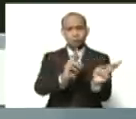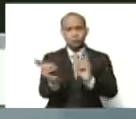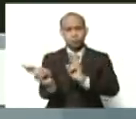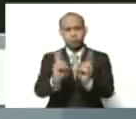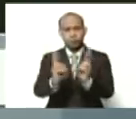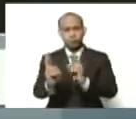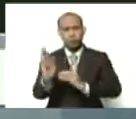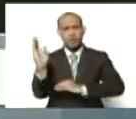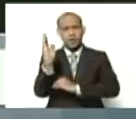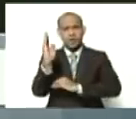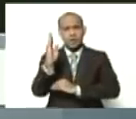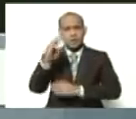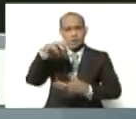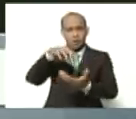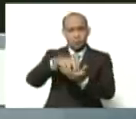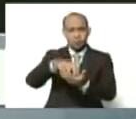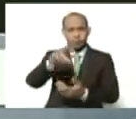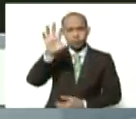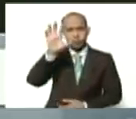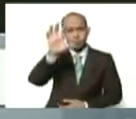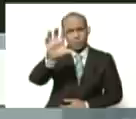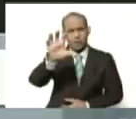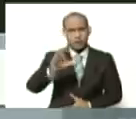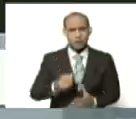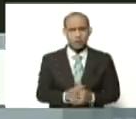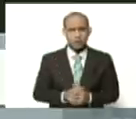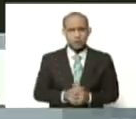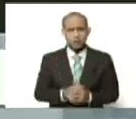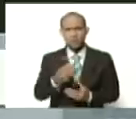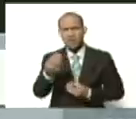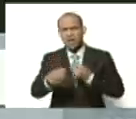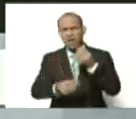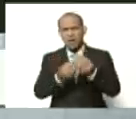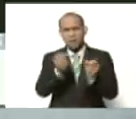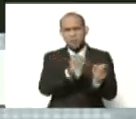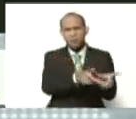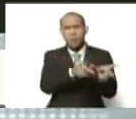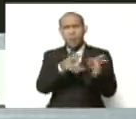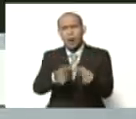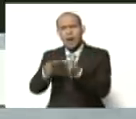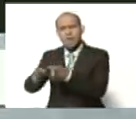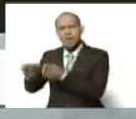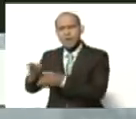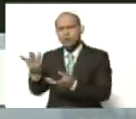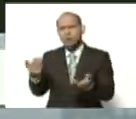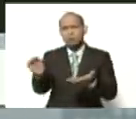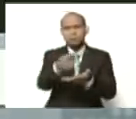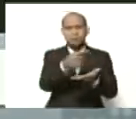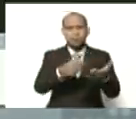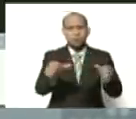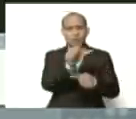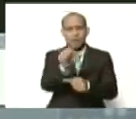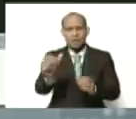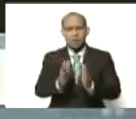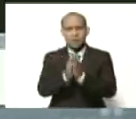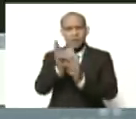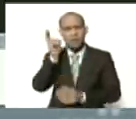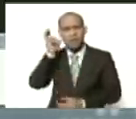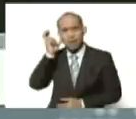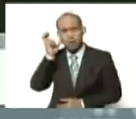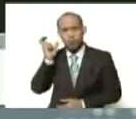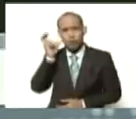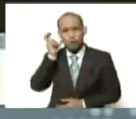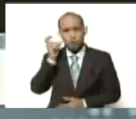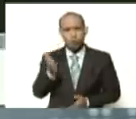las iglesias del país, que han planificado, que han diseñado para la Semana Santa. Oído,